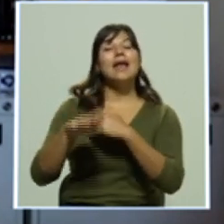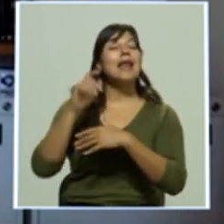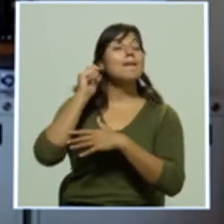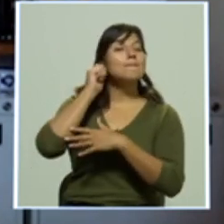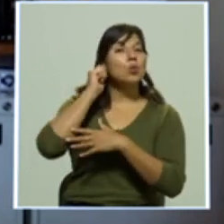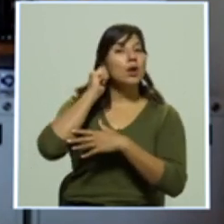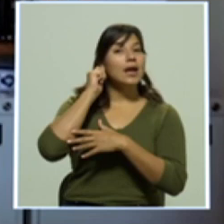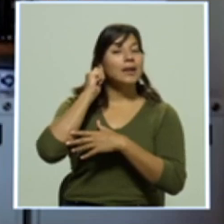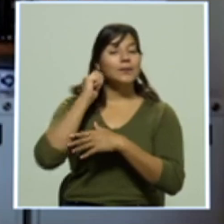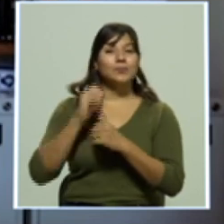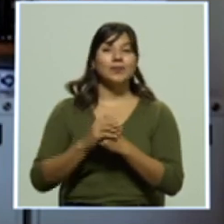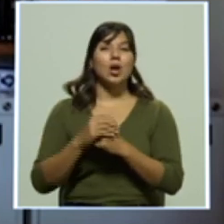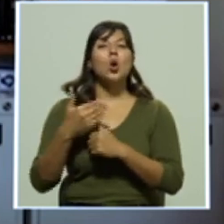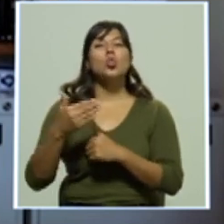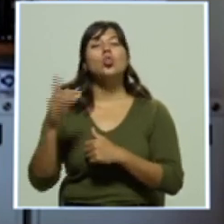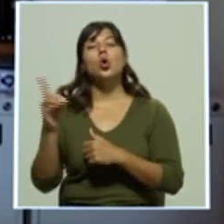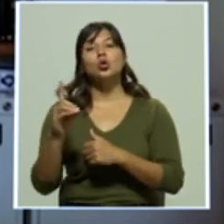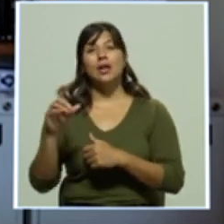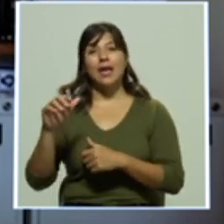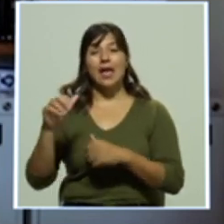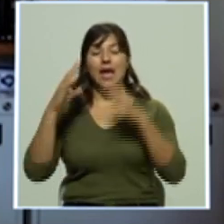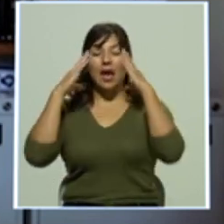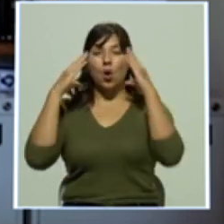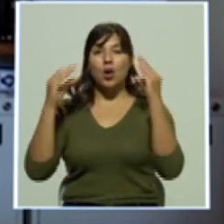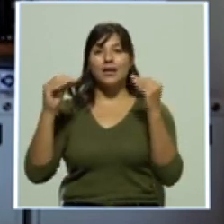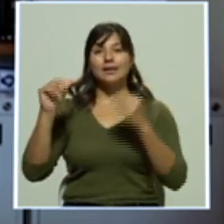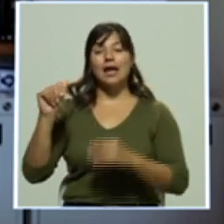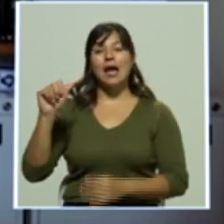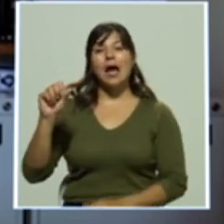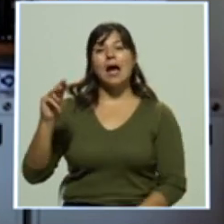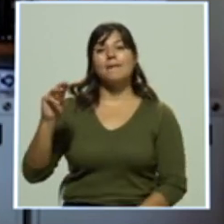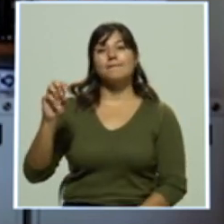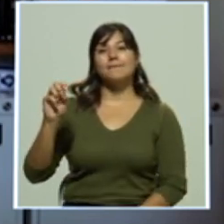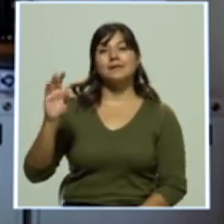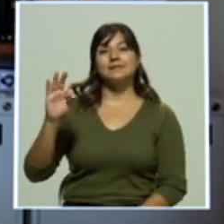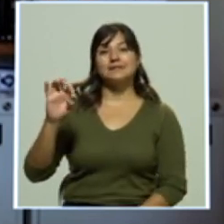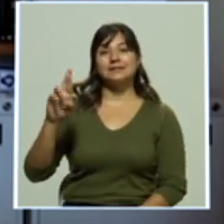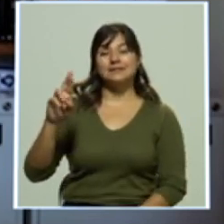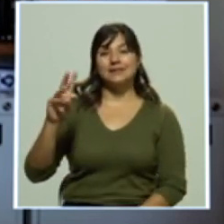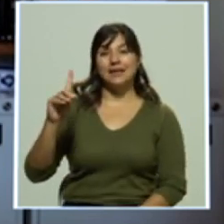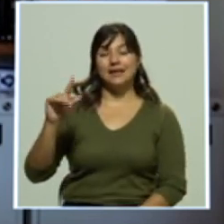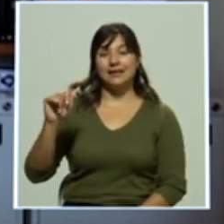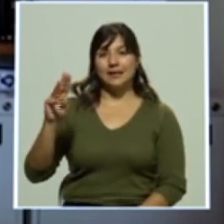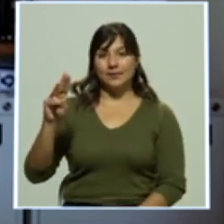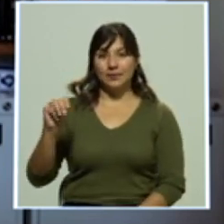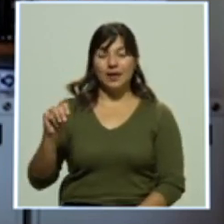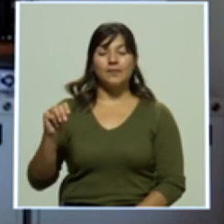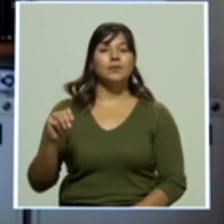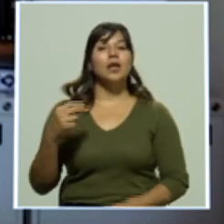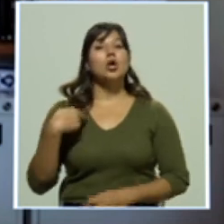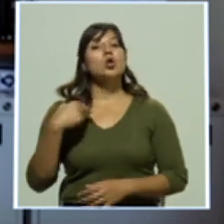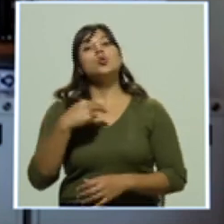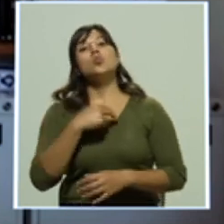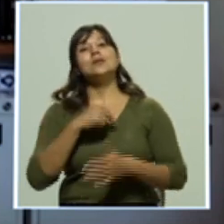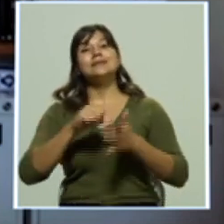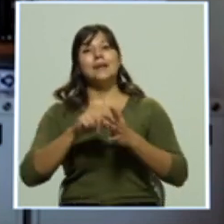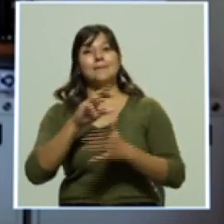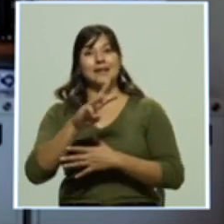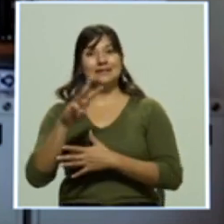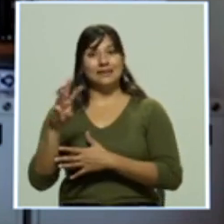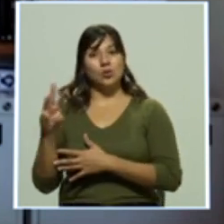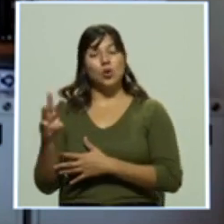Economic Forum, celebrado en Ámsterdam, Holanda. Puede ver y escuchar todo lo dicho por la expresidenta Laura Chinchilla en nuestro sitio web